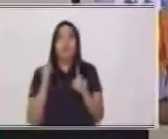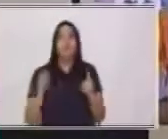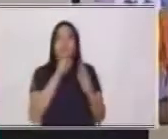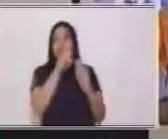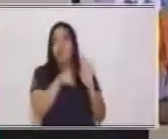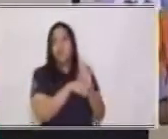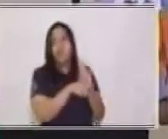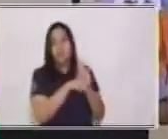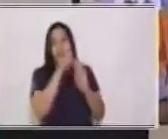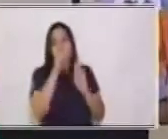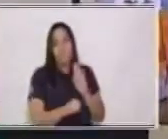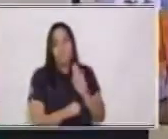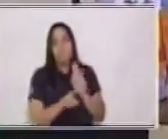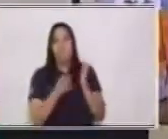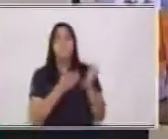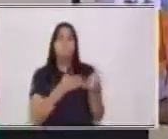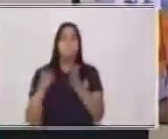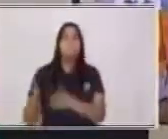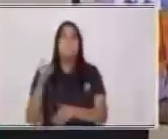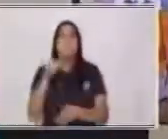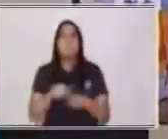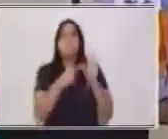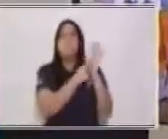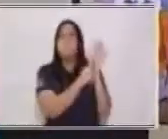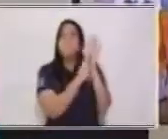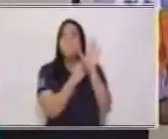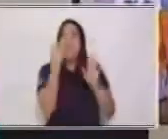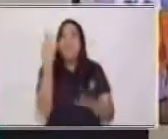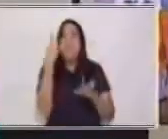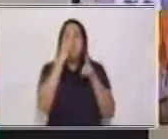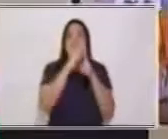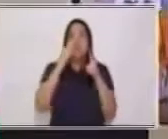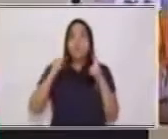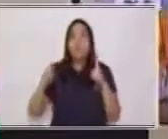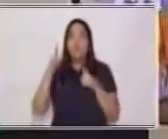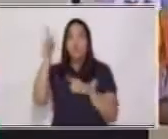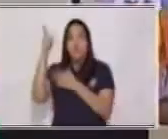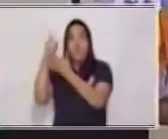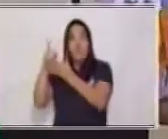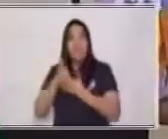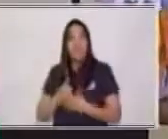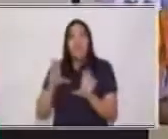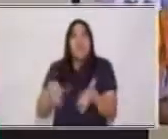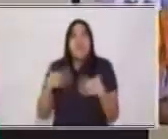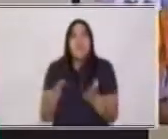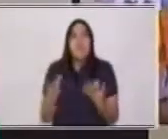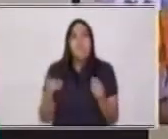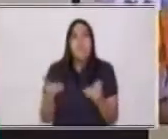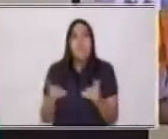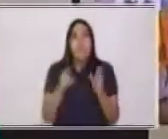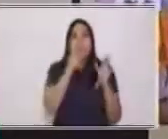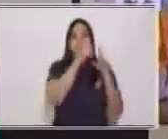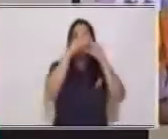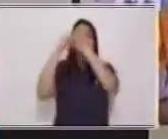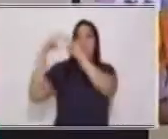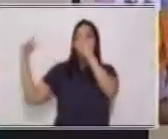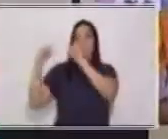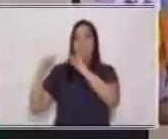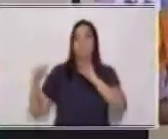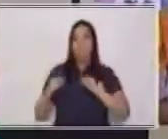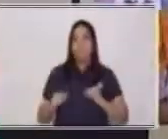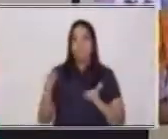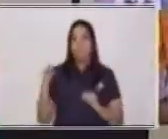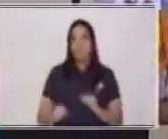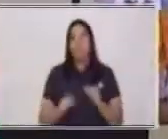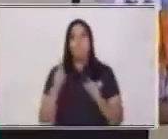oraciones y tú me vas a ayudar a colocarlas donde corresponde. ¿Estás listo? Sí, muy bien. La